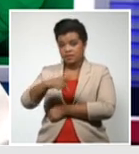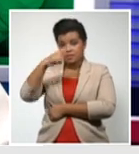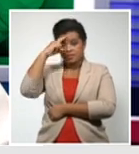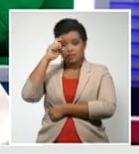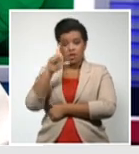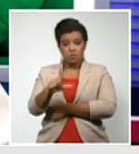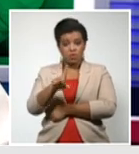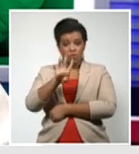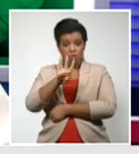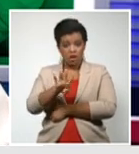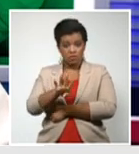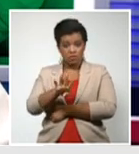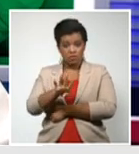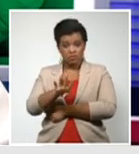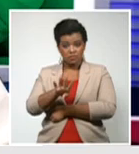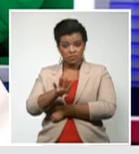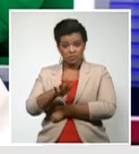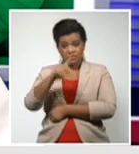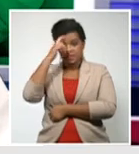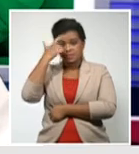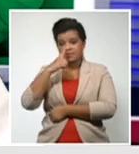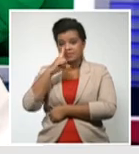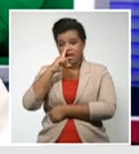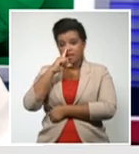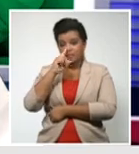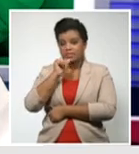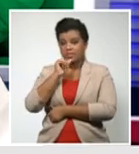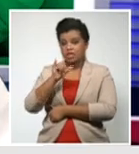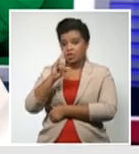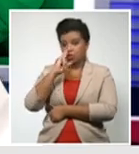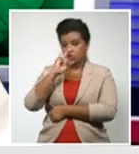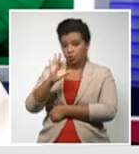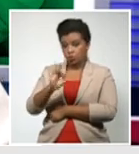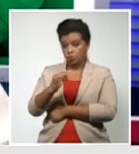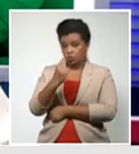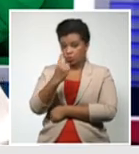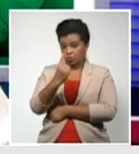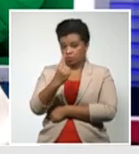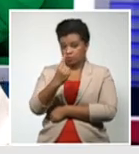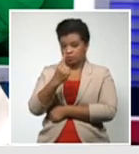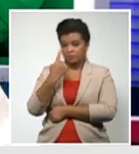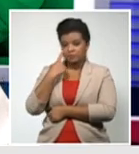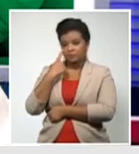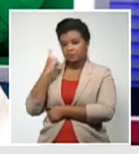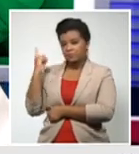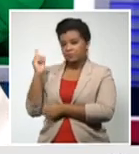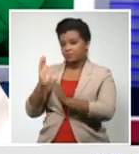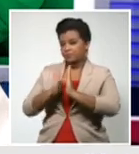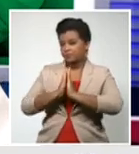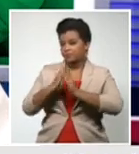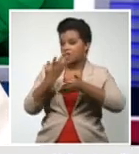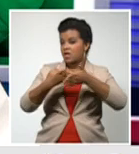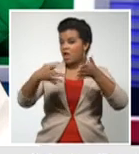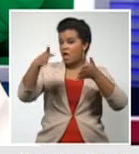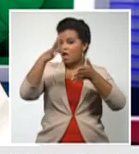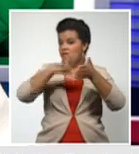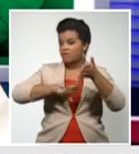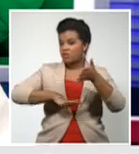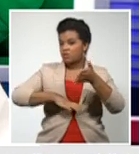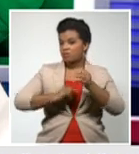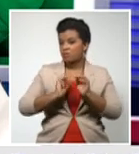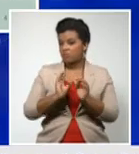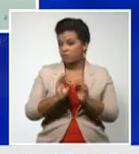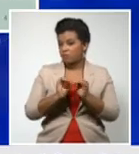y Sandino con 1. Y si me permiten ver el gráfico con la curva del comportamiento de Pinar del